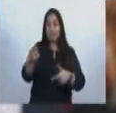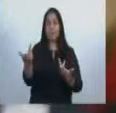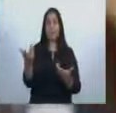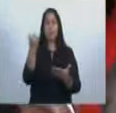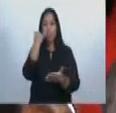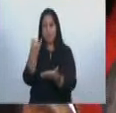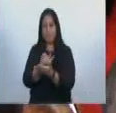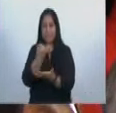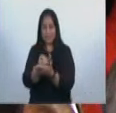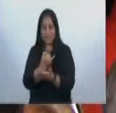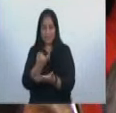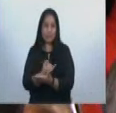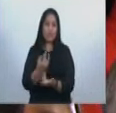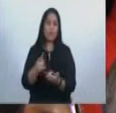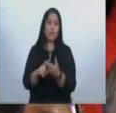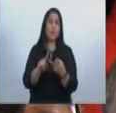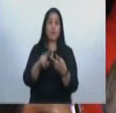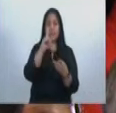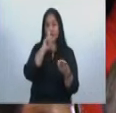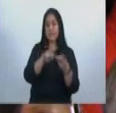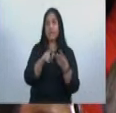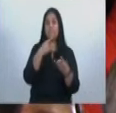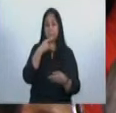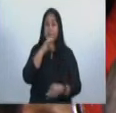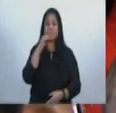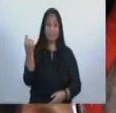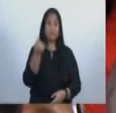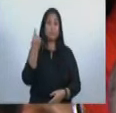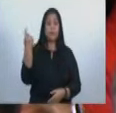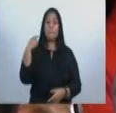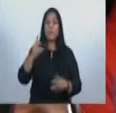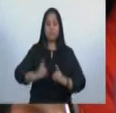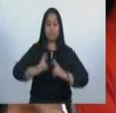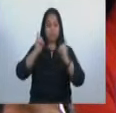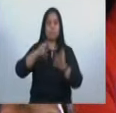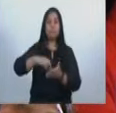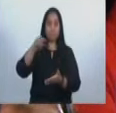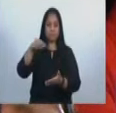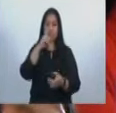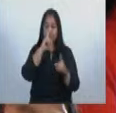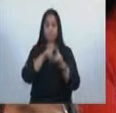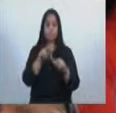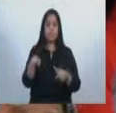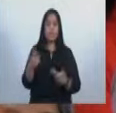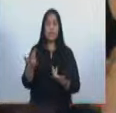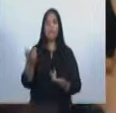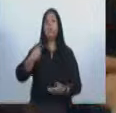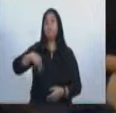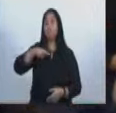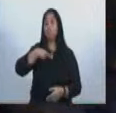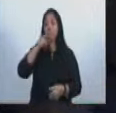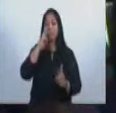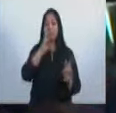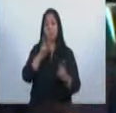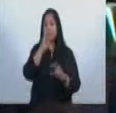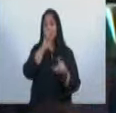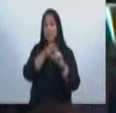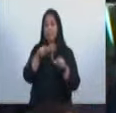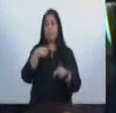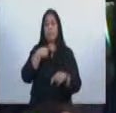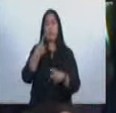de investigación se vuelve esencial para el desarrollo del país Nosotros hemos visto porque cuando